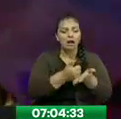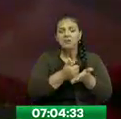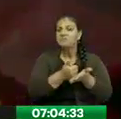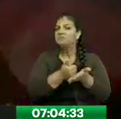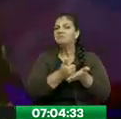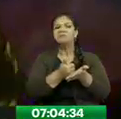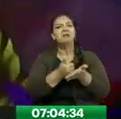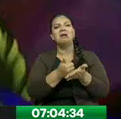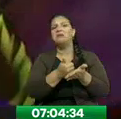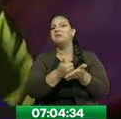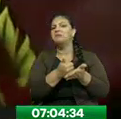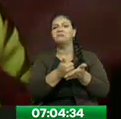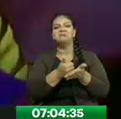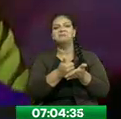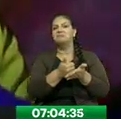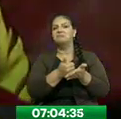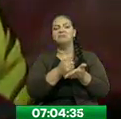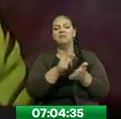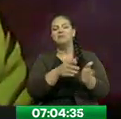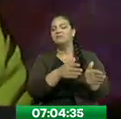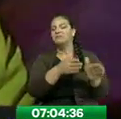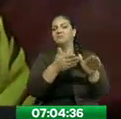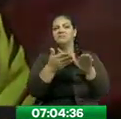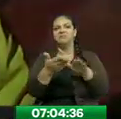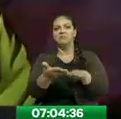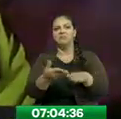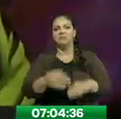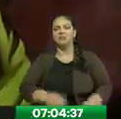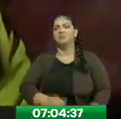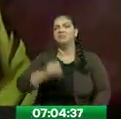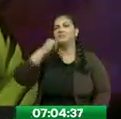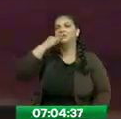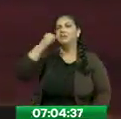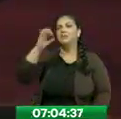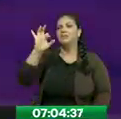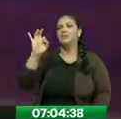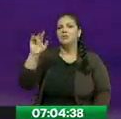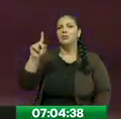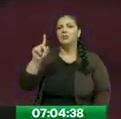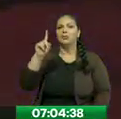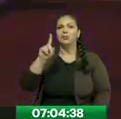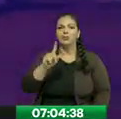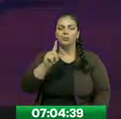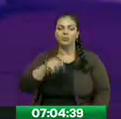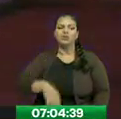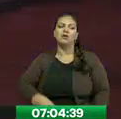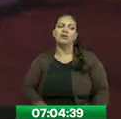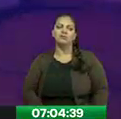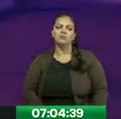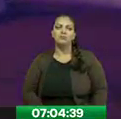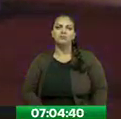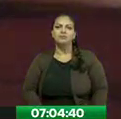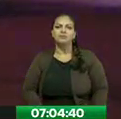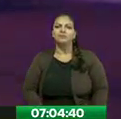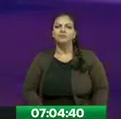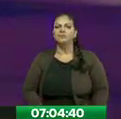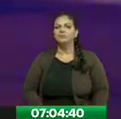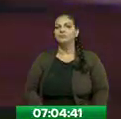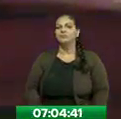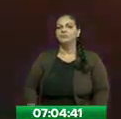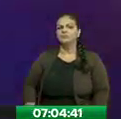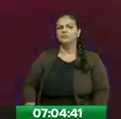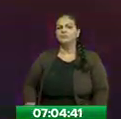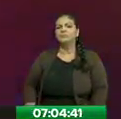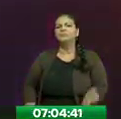auxilios. Esta persona no había respondido, es por ello que alertan al 911. Este nuevo asesinato habría pasado